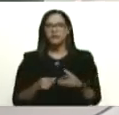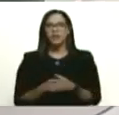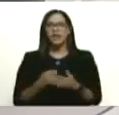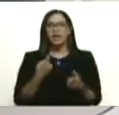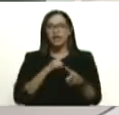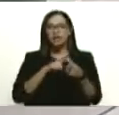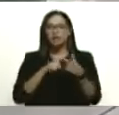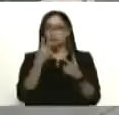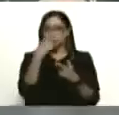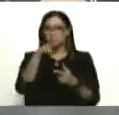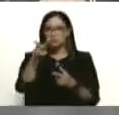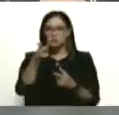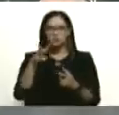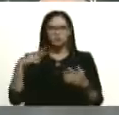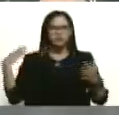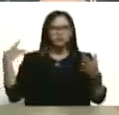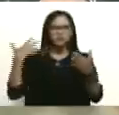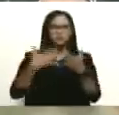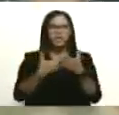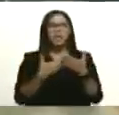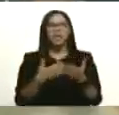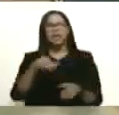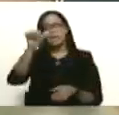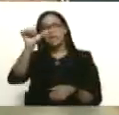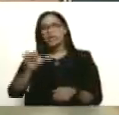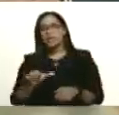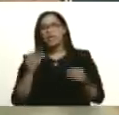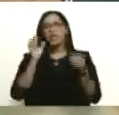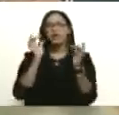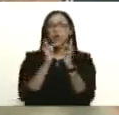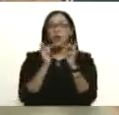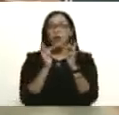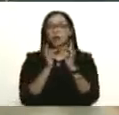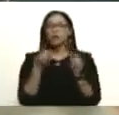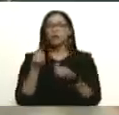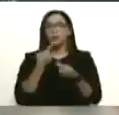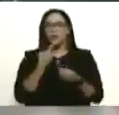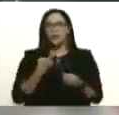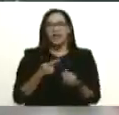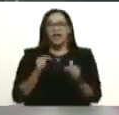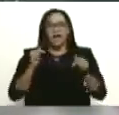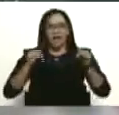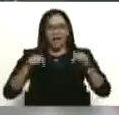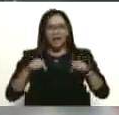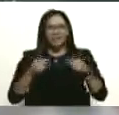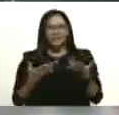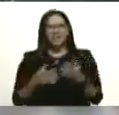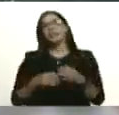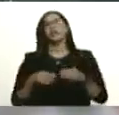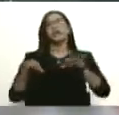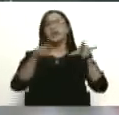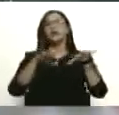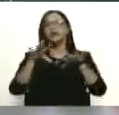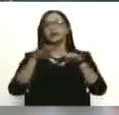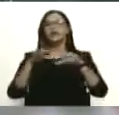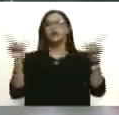en perspectiva y que además conecta, como te decía, aquella conspiración mediática que se hizo con